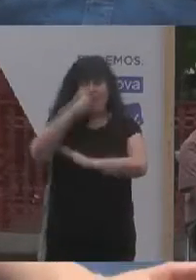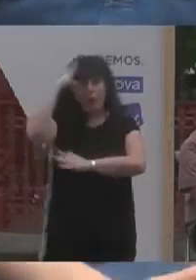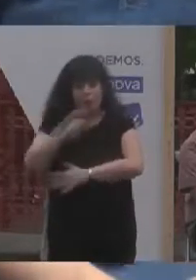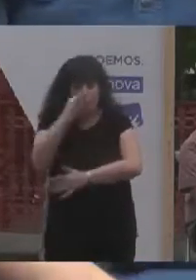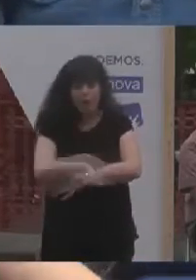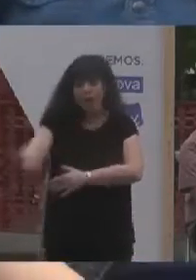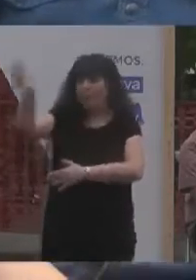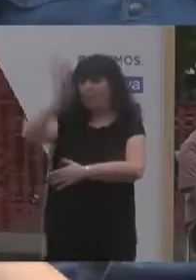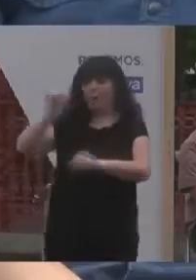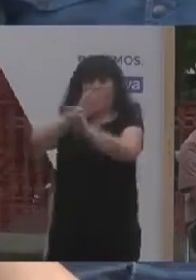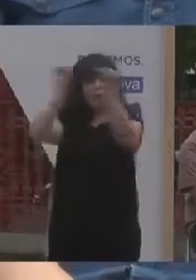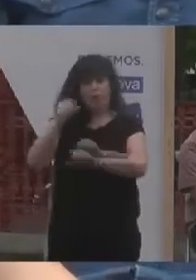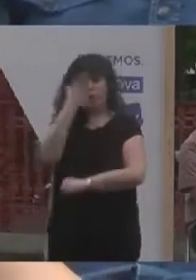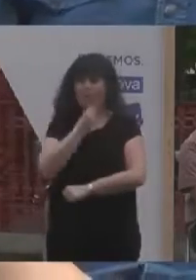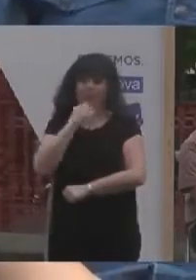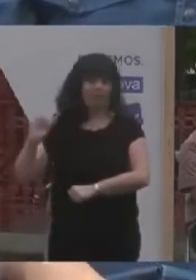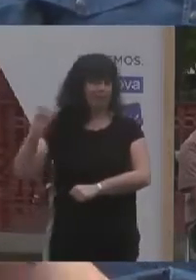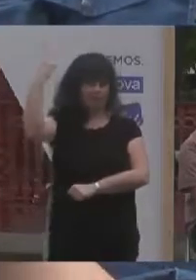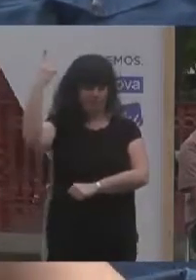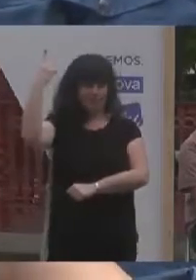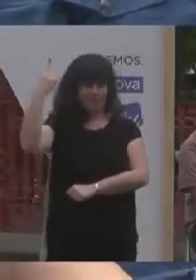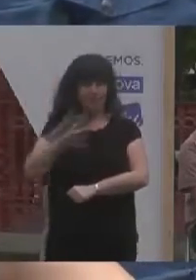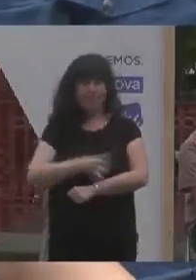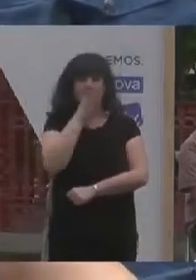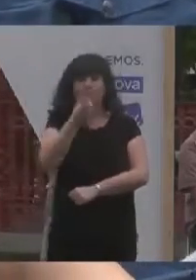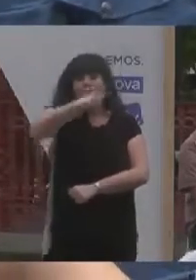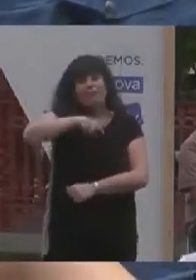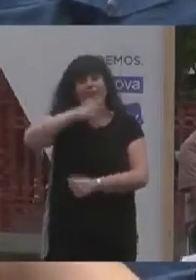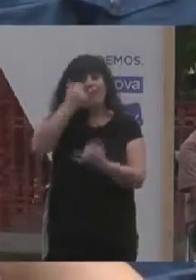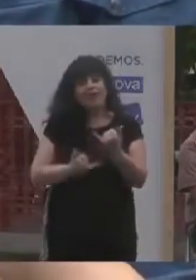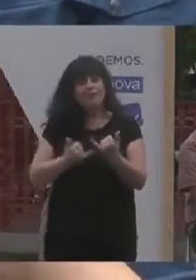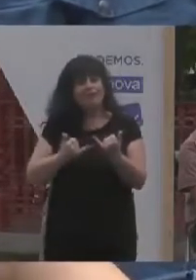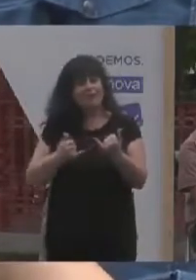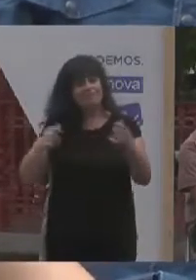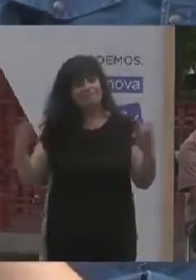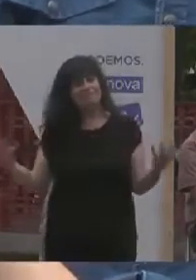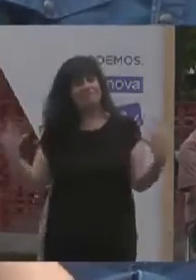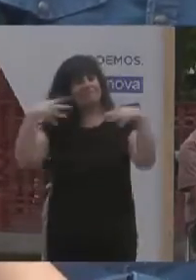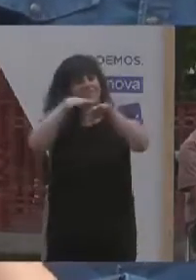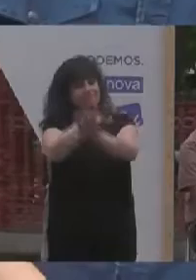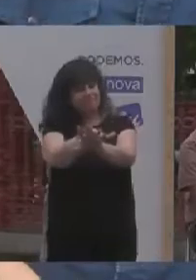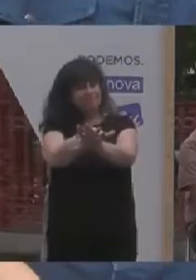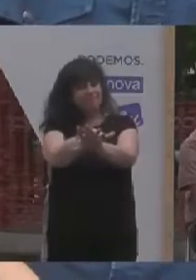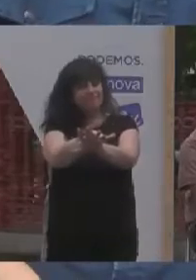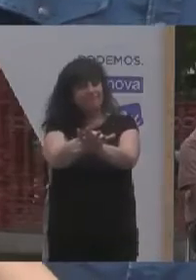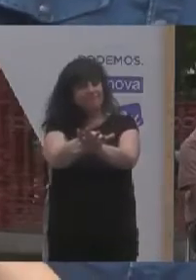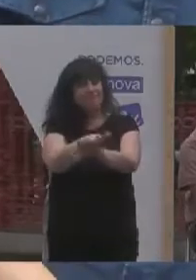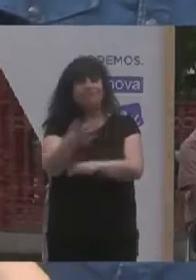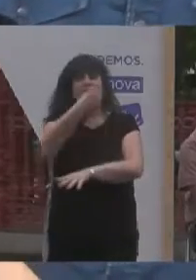común. E con sentido comunitario da vida nos xuntamos as xentes de En Marea, entendendo